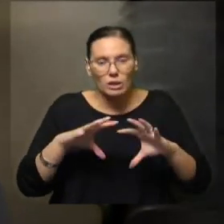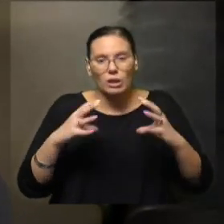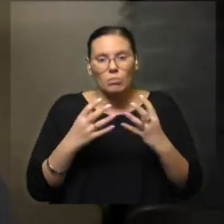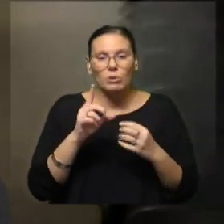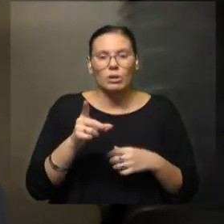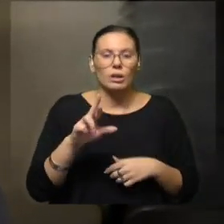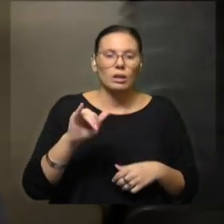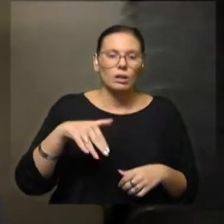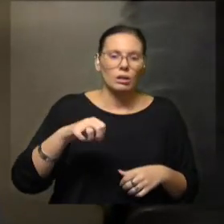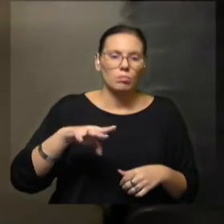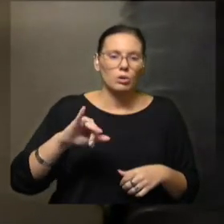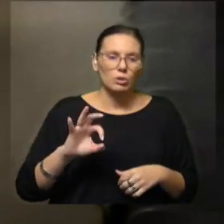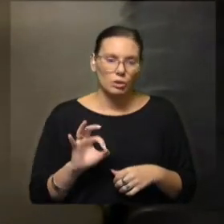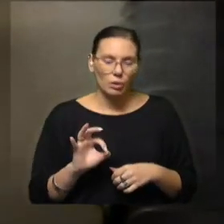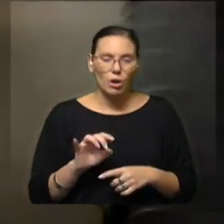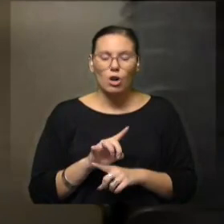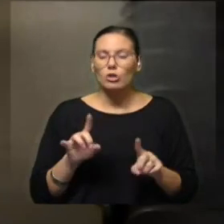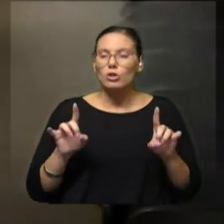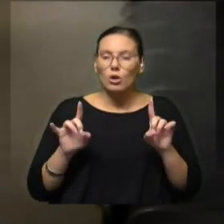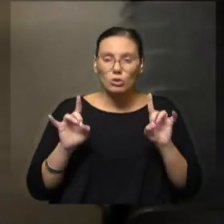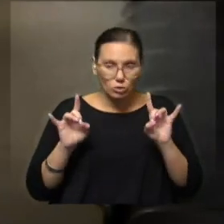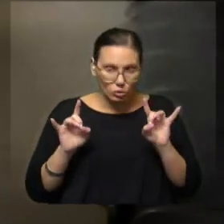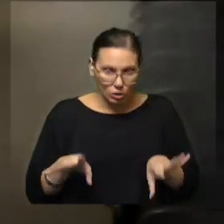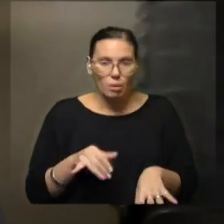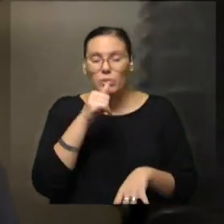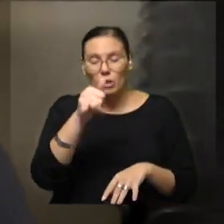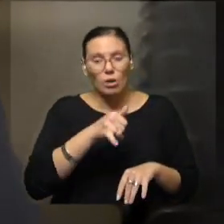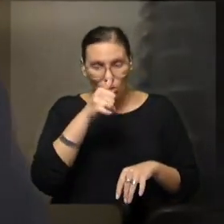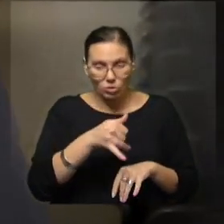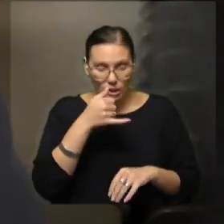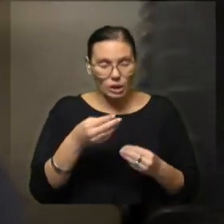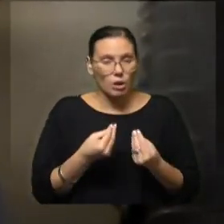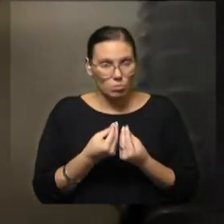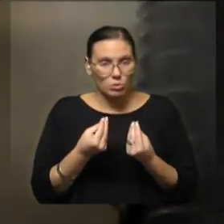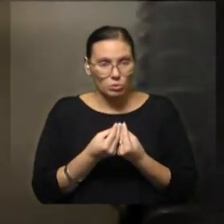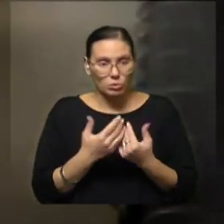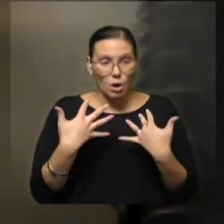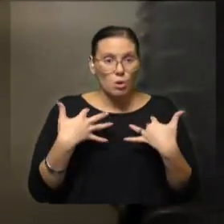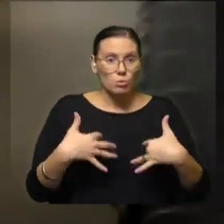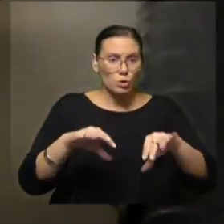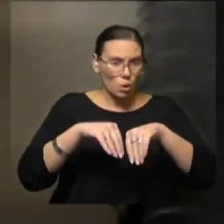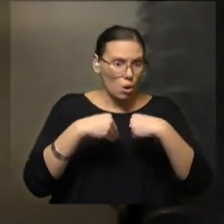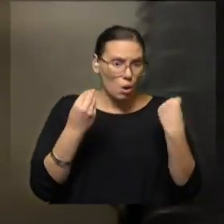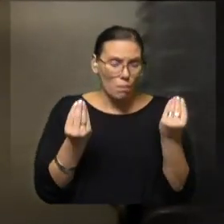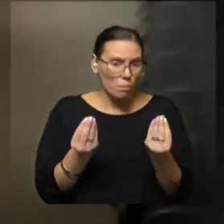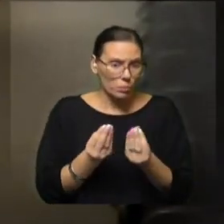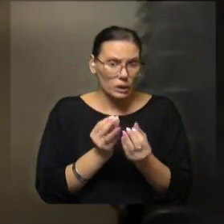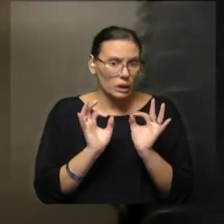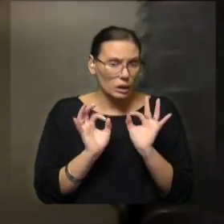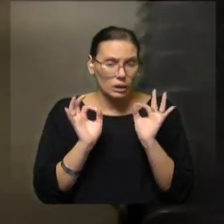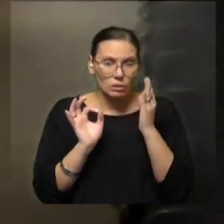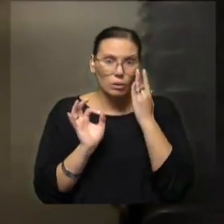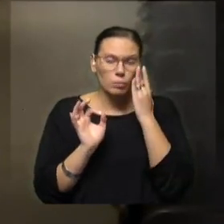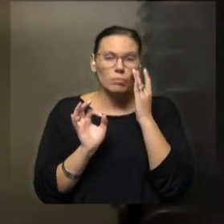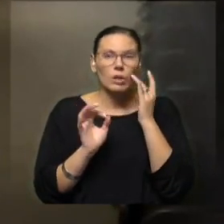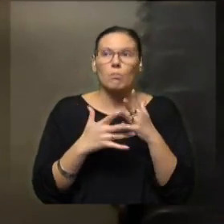Grimorio. Me encanta. Y no conforme con todo eso que acabas de contar, que es un montón, porque es un show súper completo, como holístico.